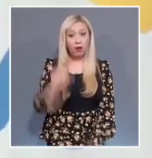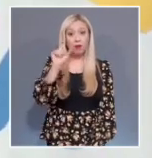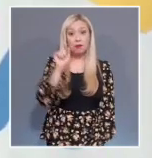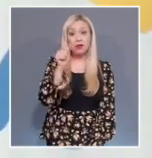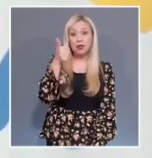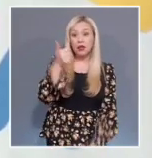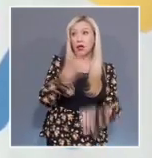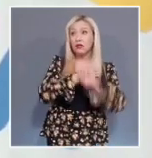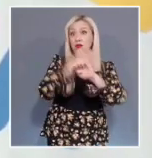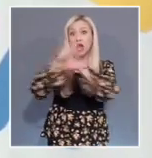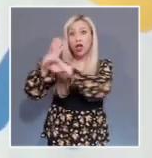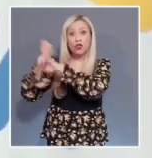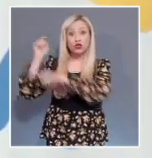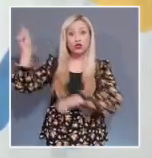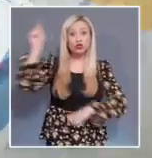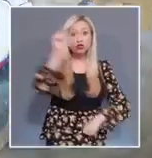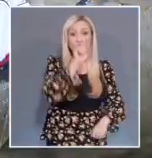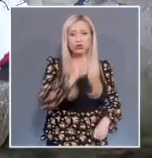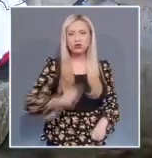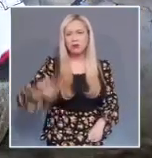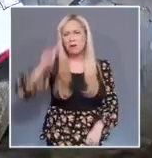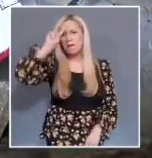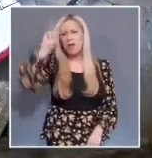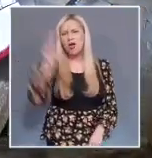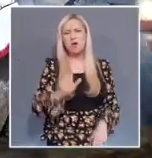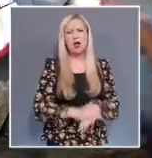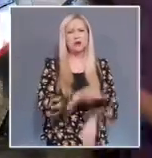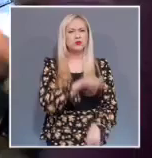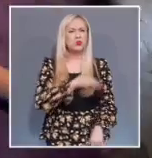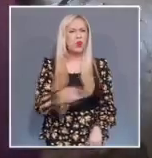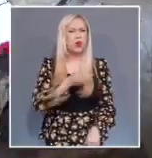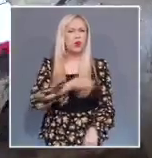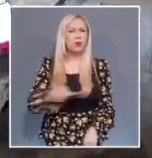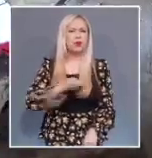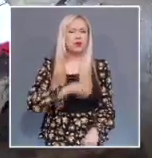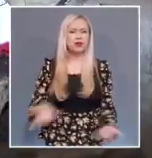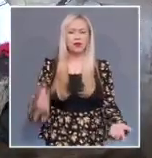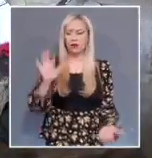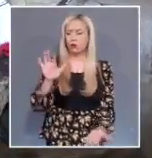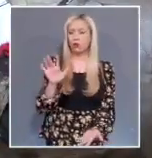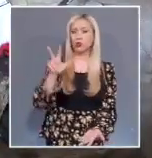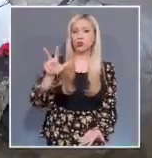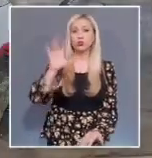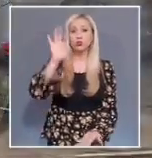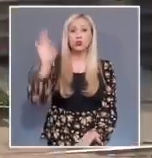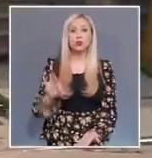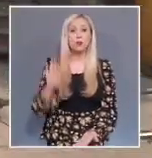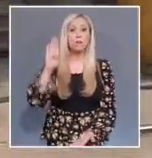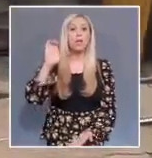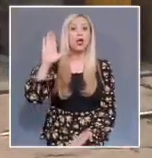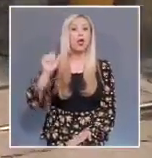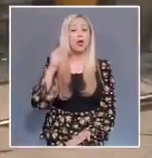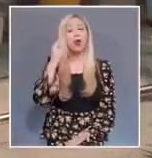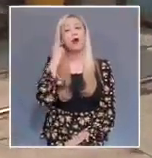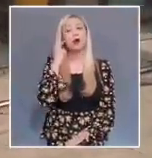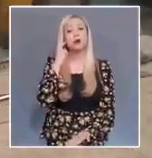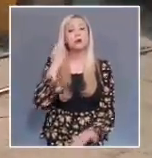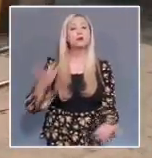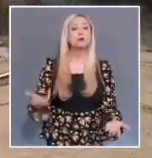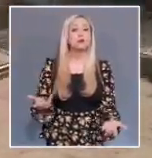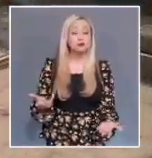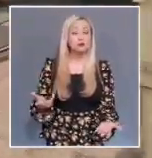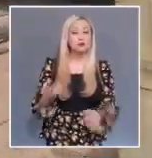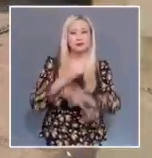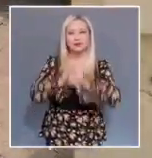federativas se ha agudizado la pobreza extrema y hasta el 58% de los programas sociales federales, estatales y